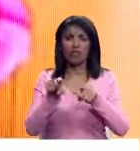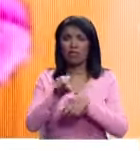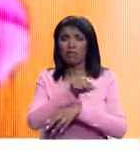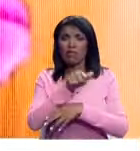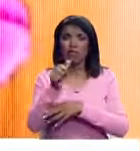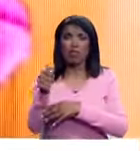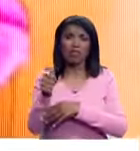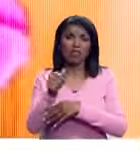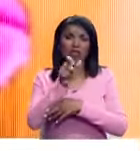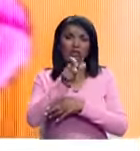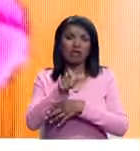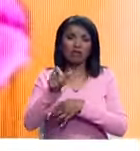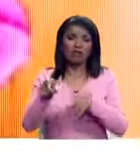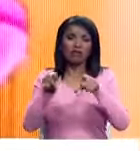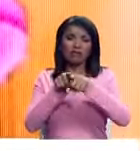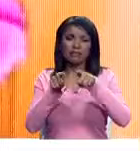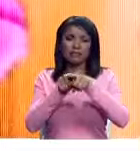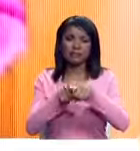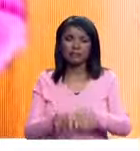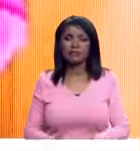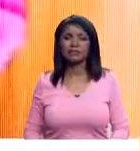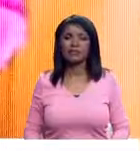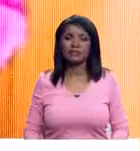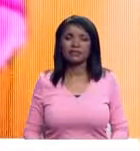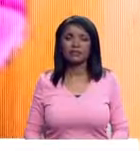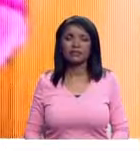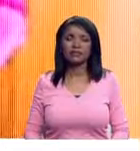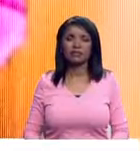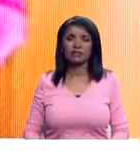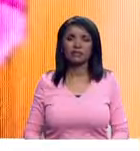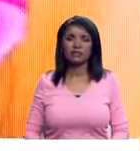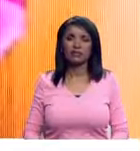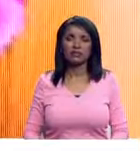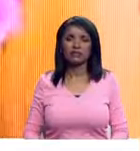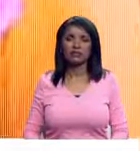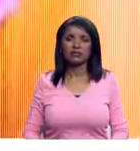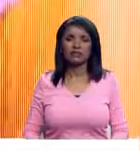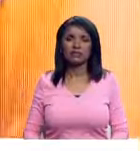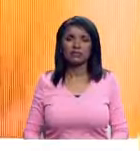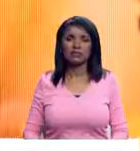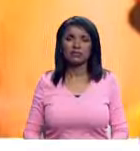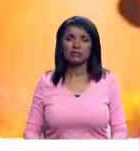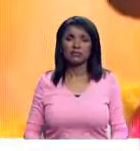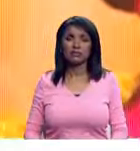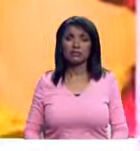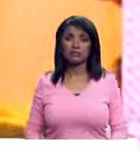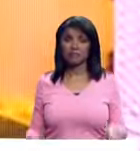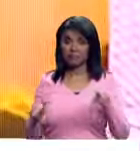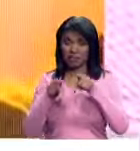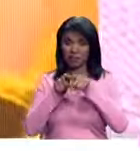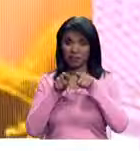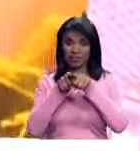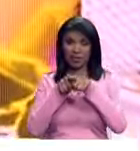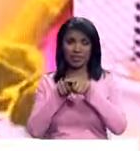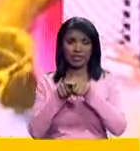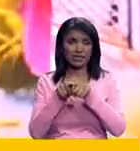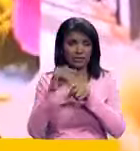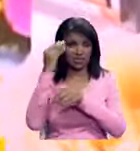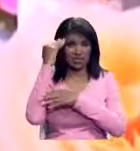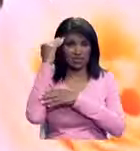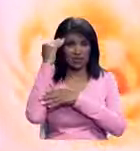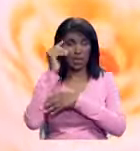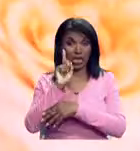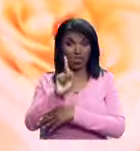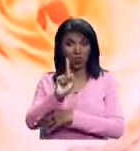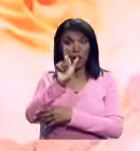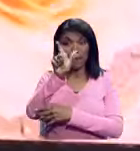todo el pueblo panameño, precisamente por la forma en que se dieron los hechos. Por este caso, entendemos que ya